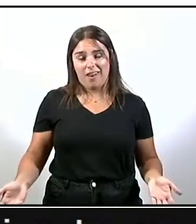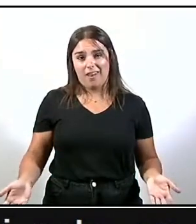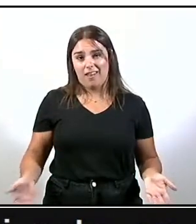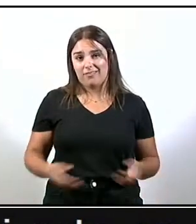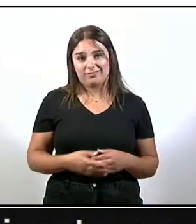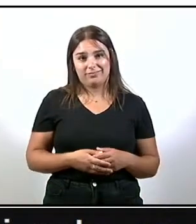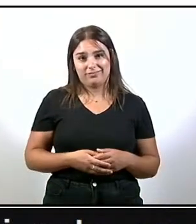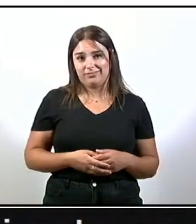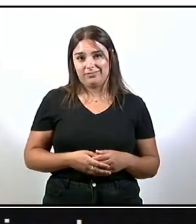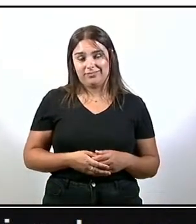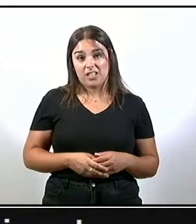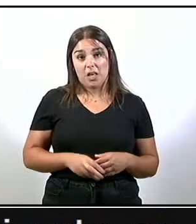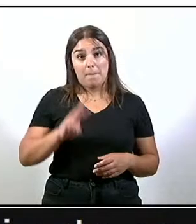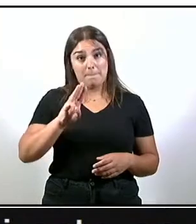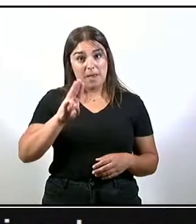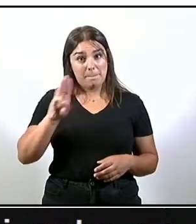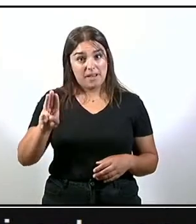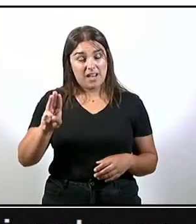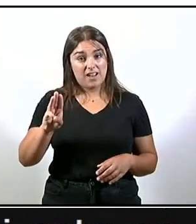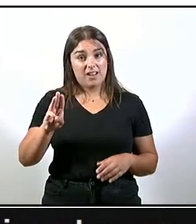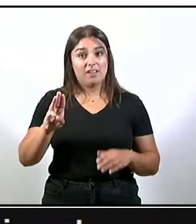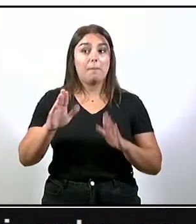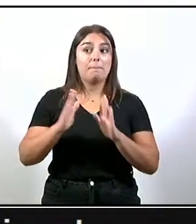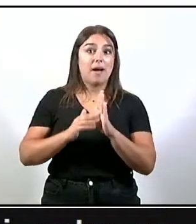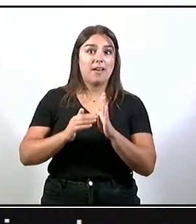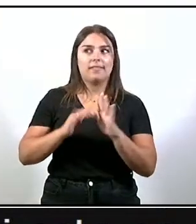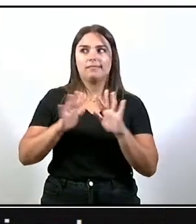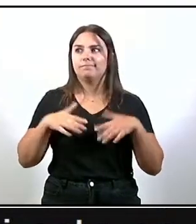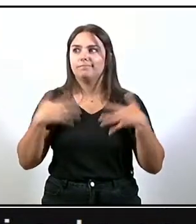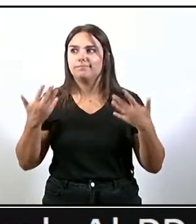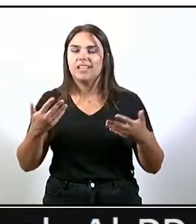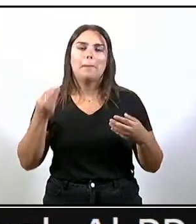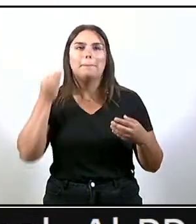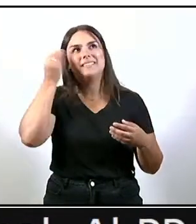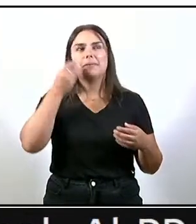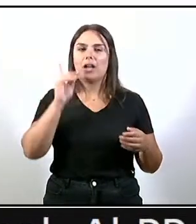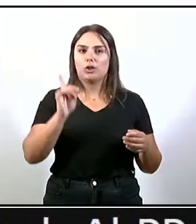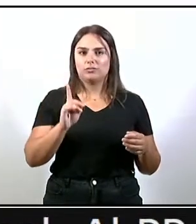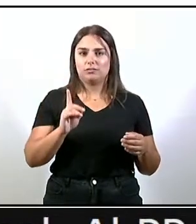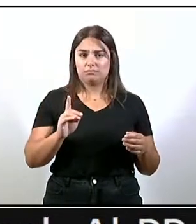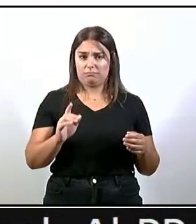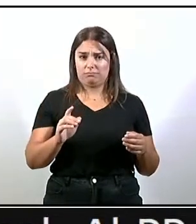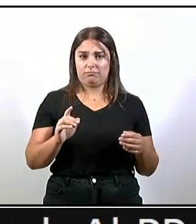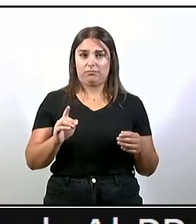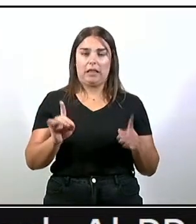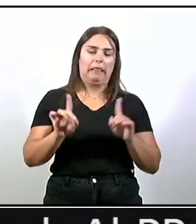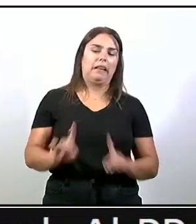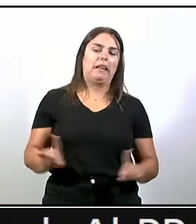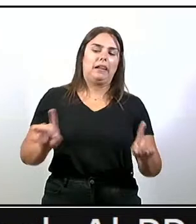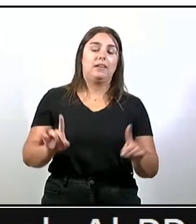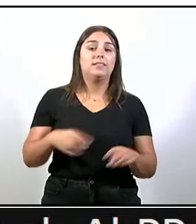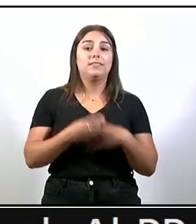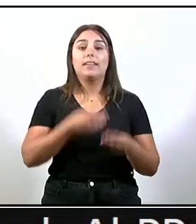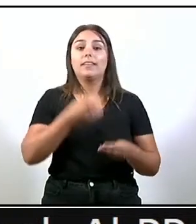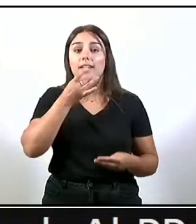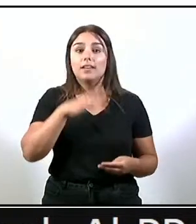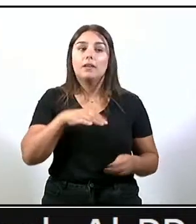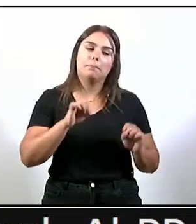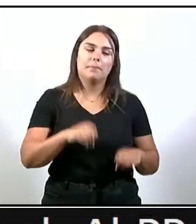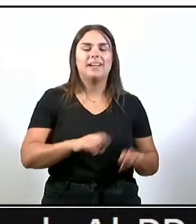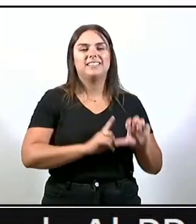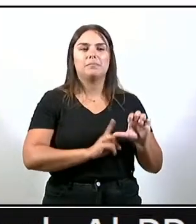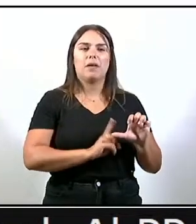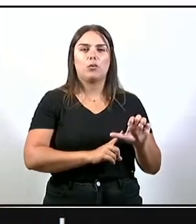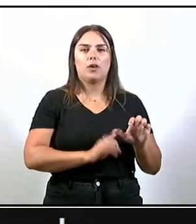El PP le viene lo de Valencia de manera improvisada, no lo esperaban. Hay que taparlo. ¿Quién lo tapa? Venga, Extremadura que lo